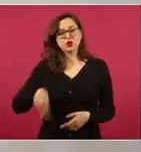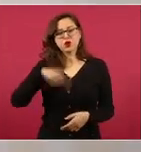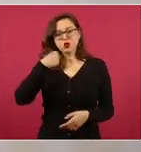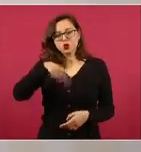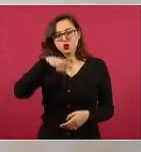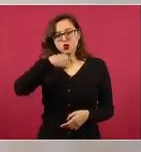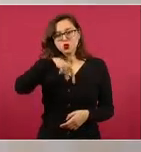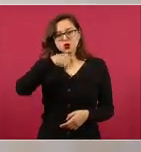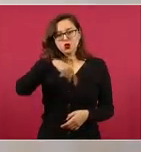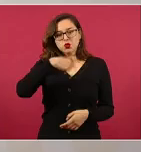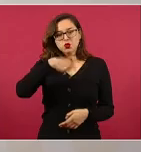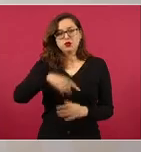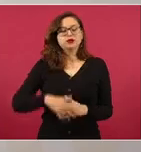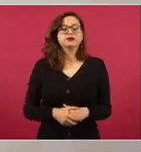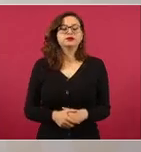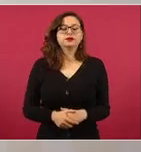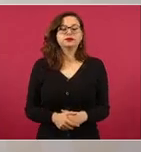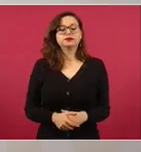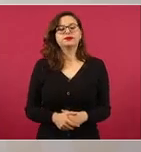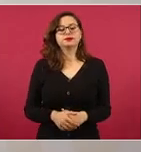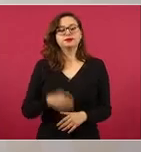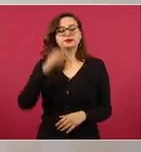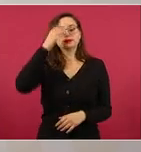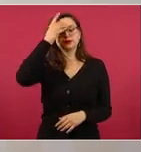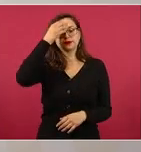argumentó de que